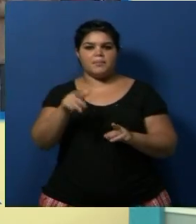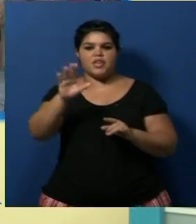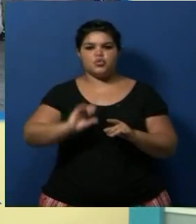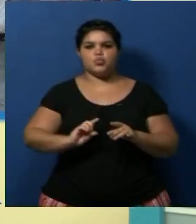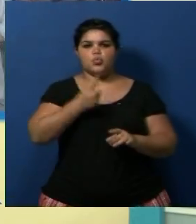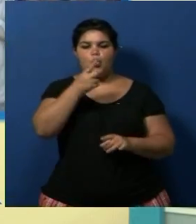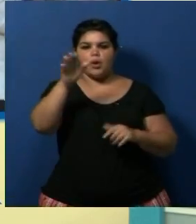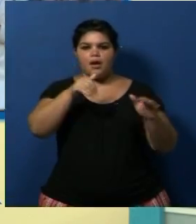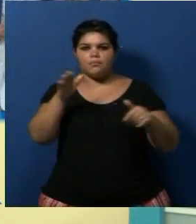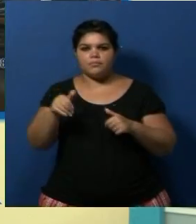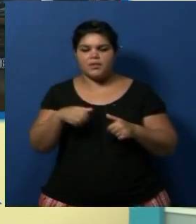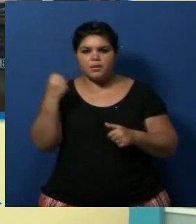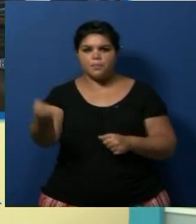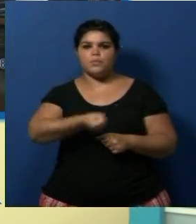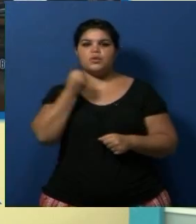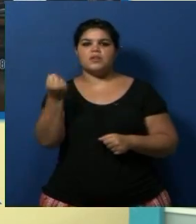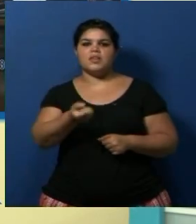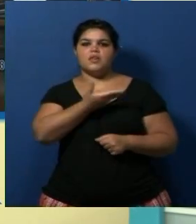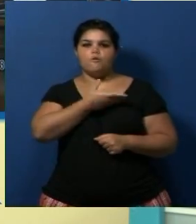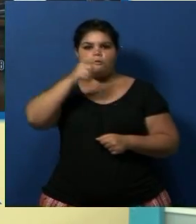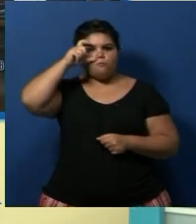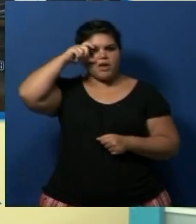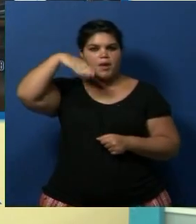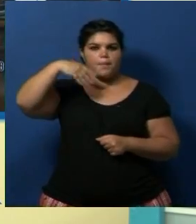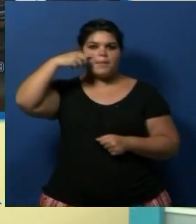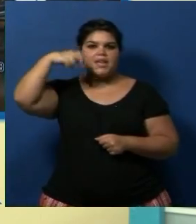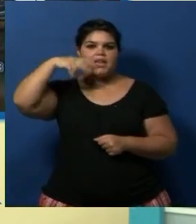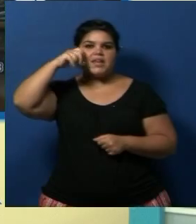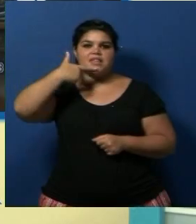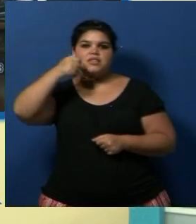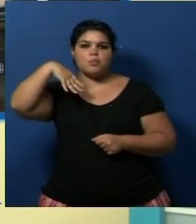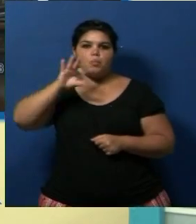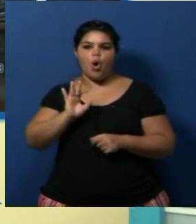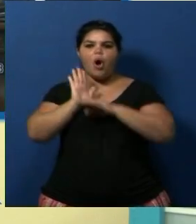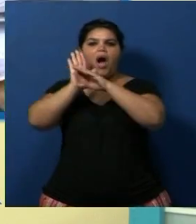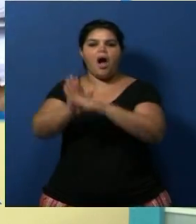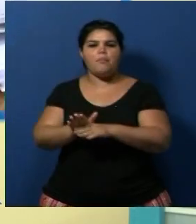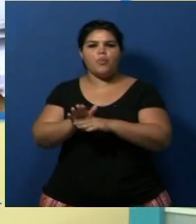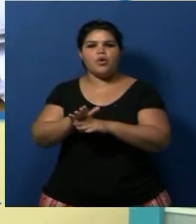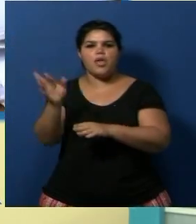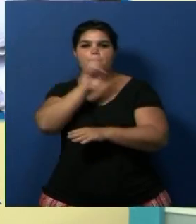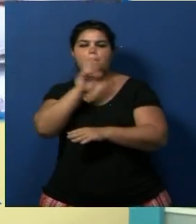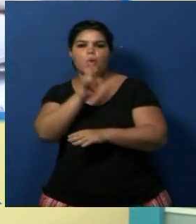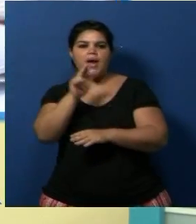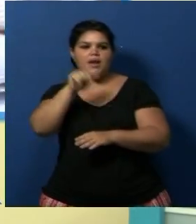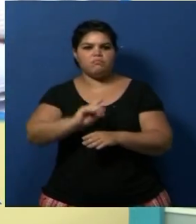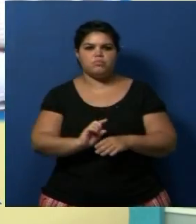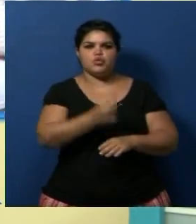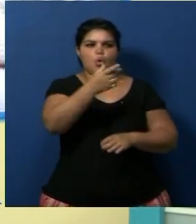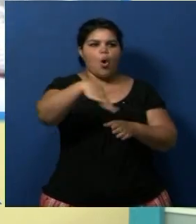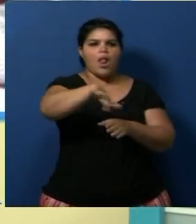nazca desde las calles, ¿no? Que no se da desde mujeres, como se dio quizás los